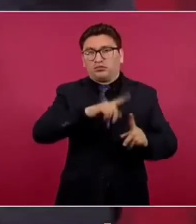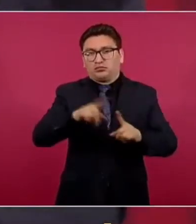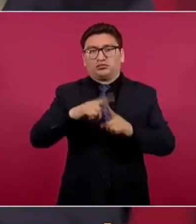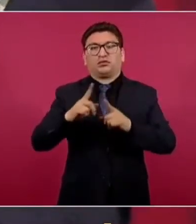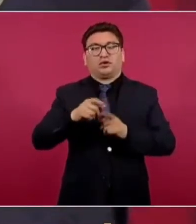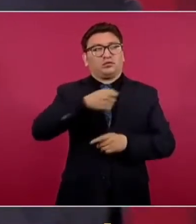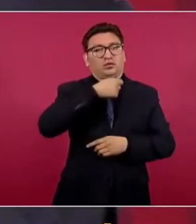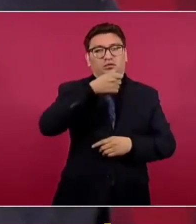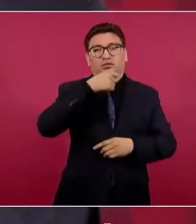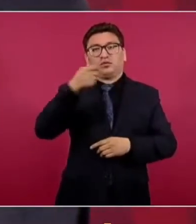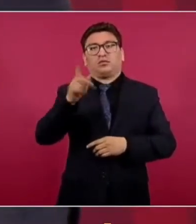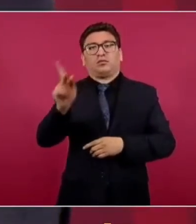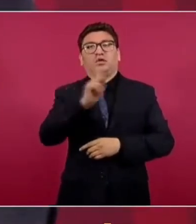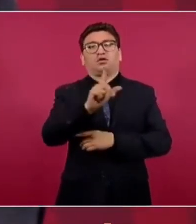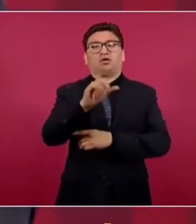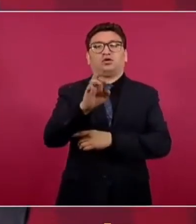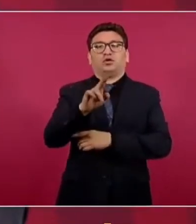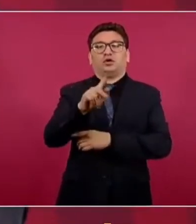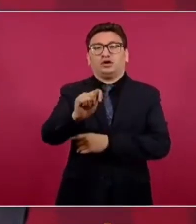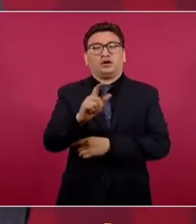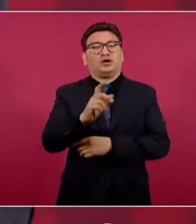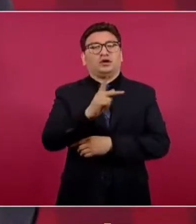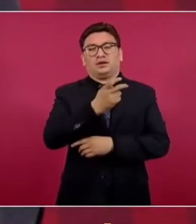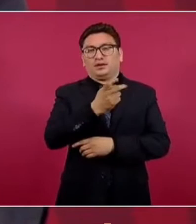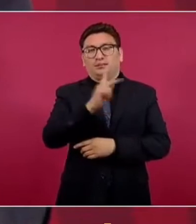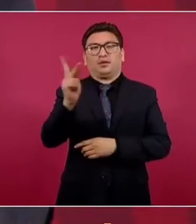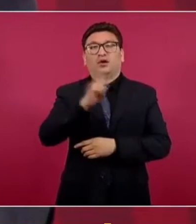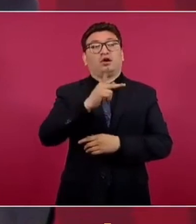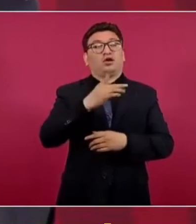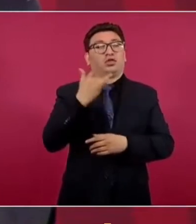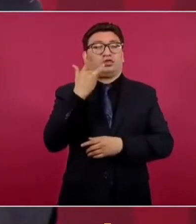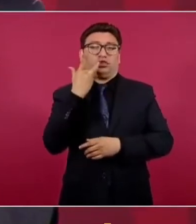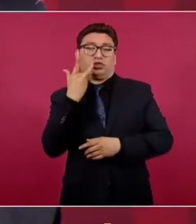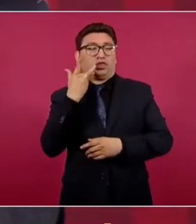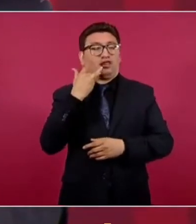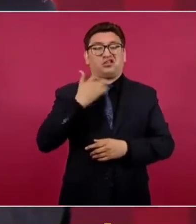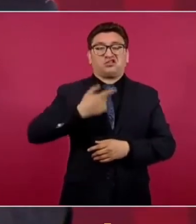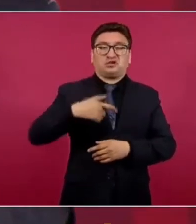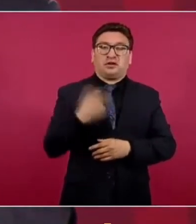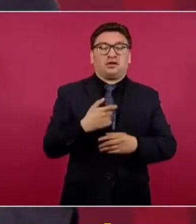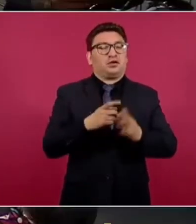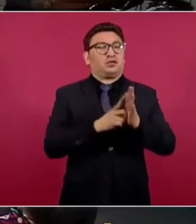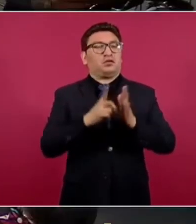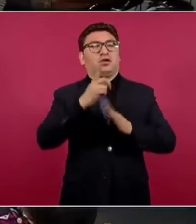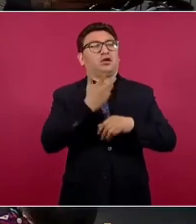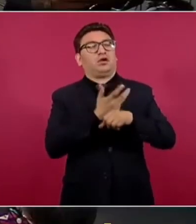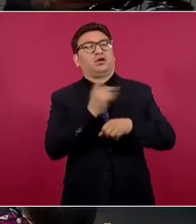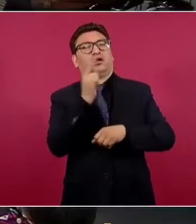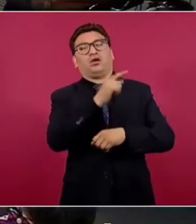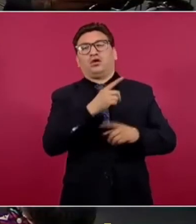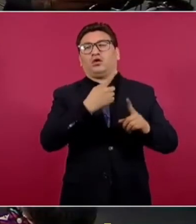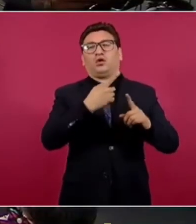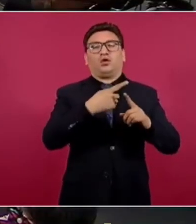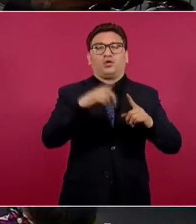los periodistas como Loret, como estos que tienen mansiones y departamentos en el extranjero y yates y eso, no,